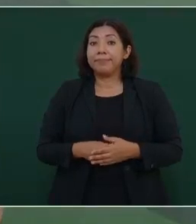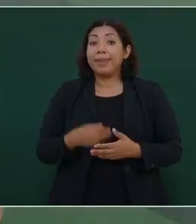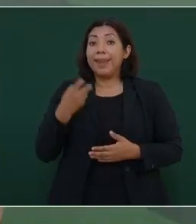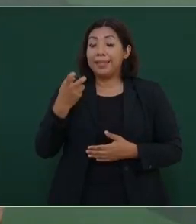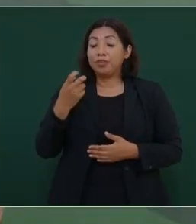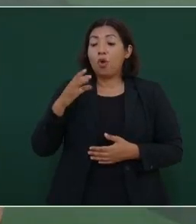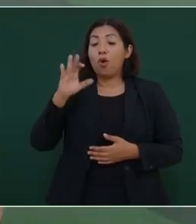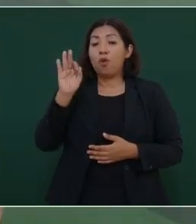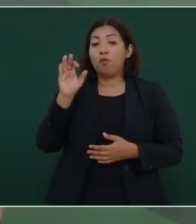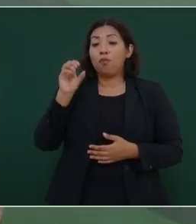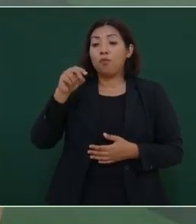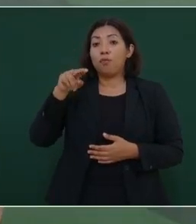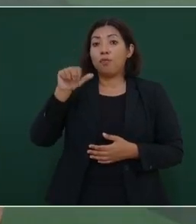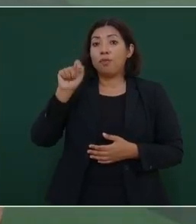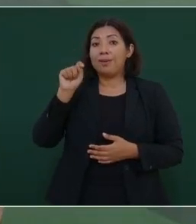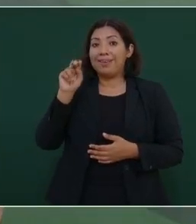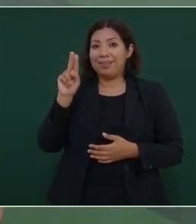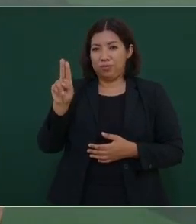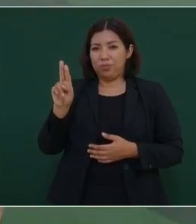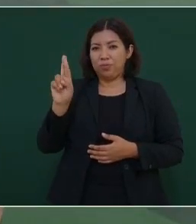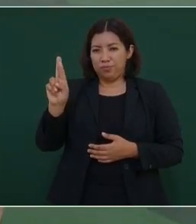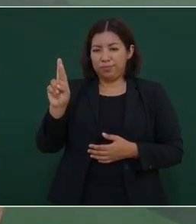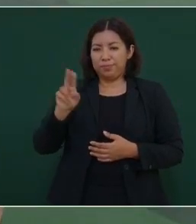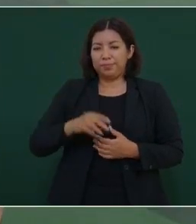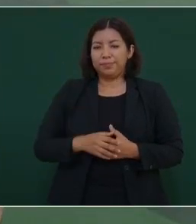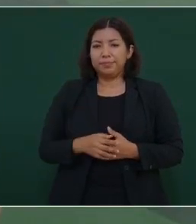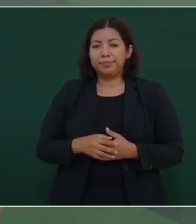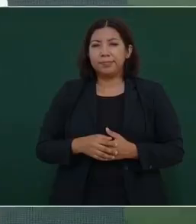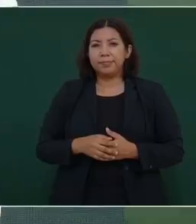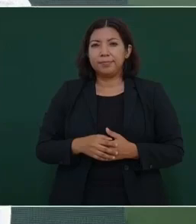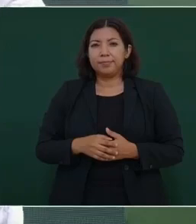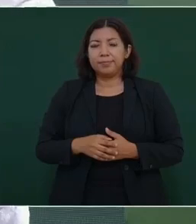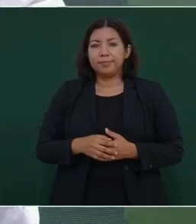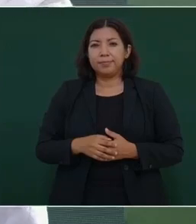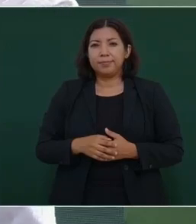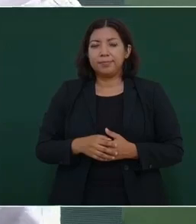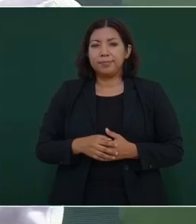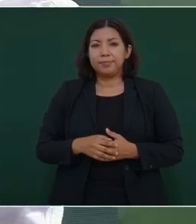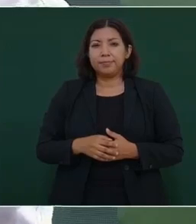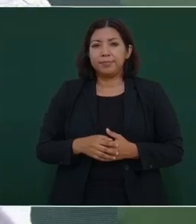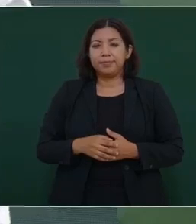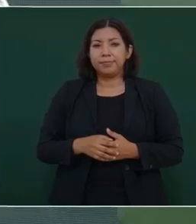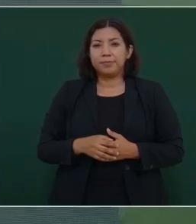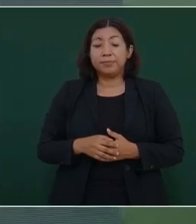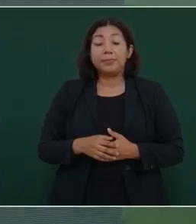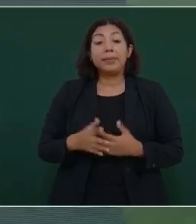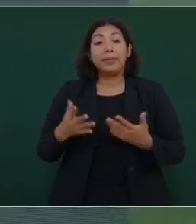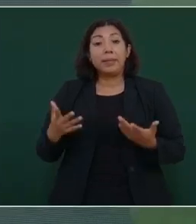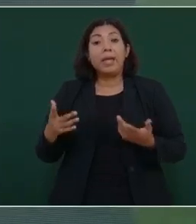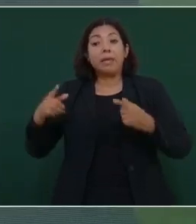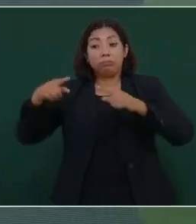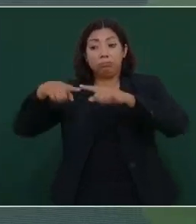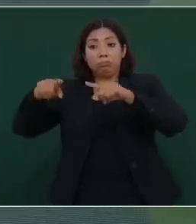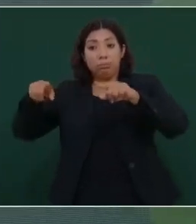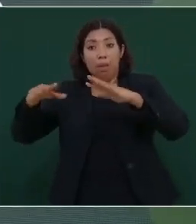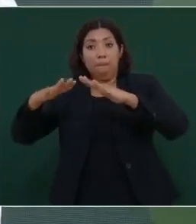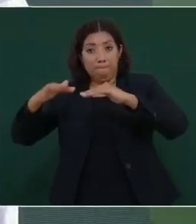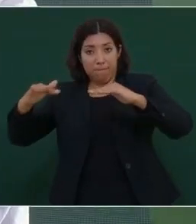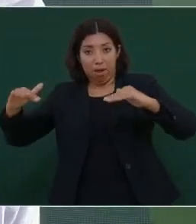tienen playas, la mayoría, y si se hubiesen destinado para el turismo, si se